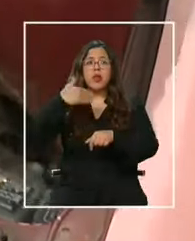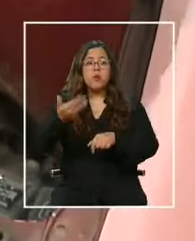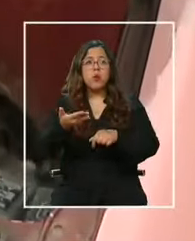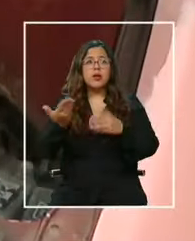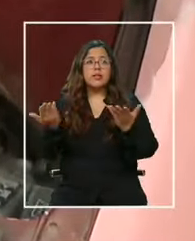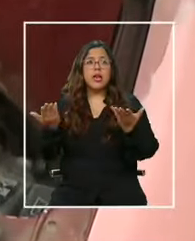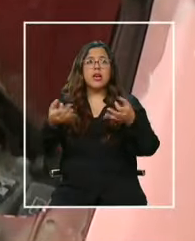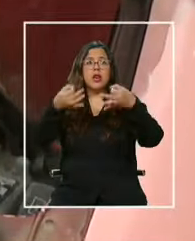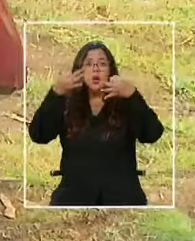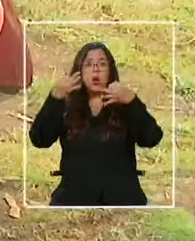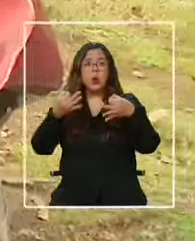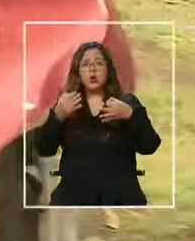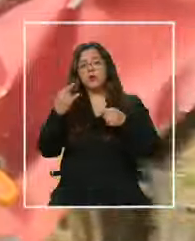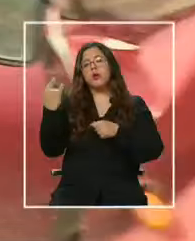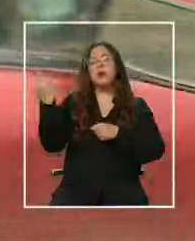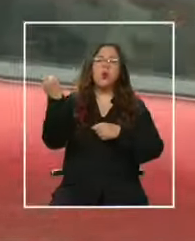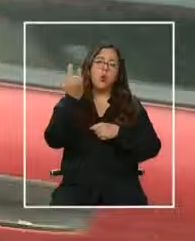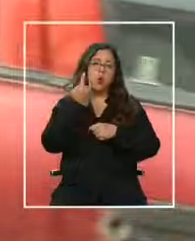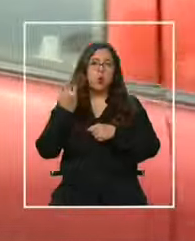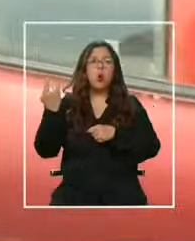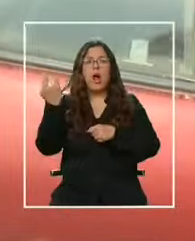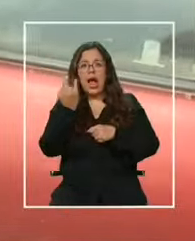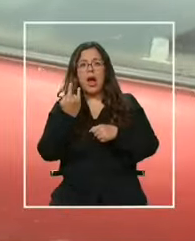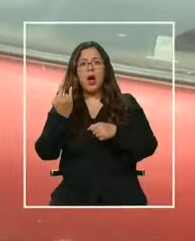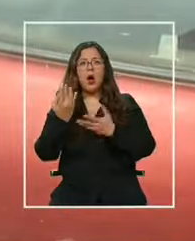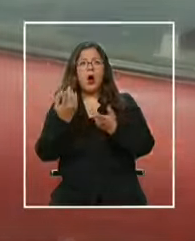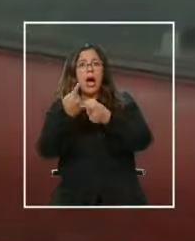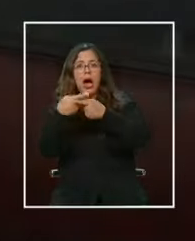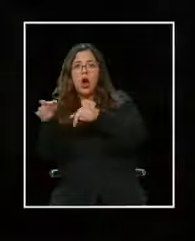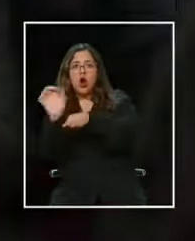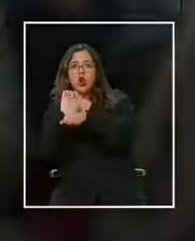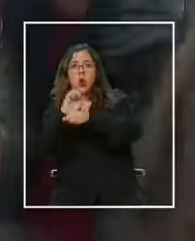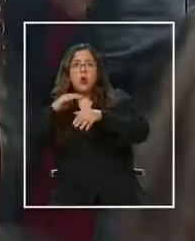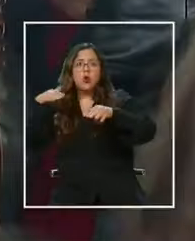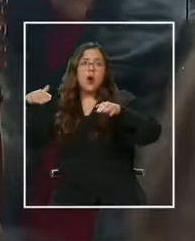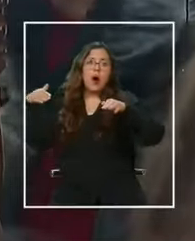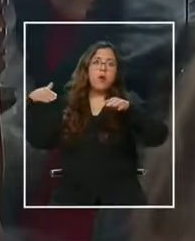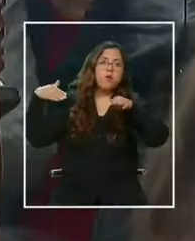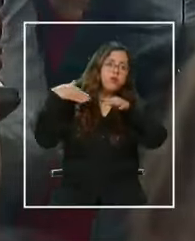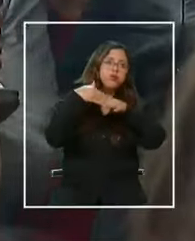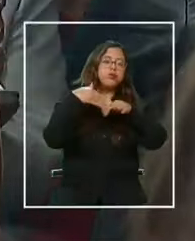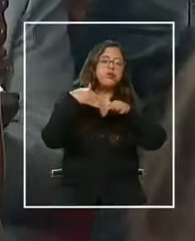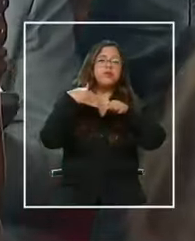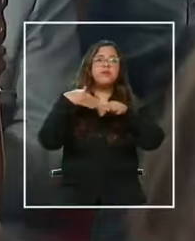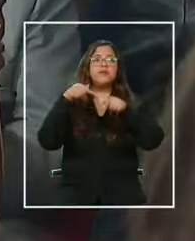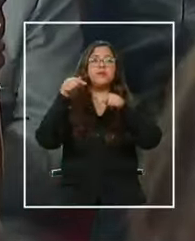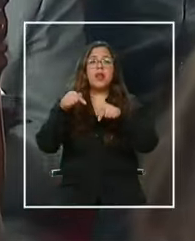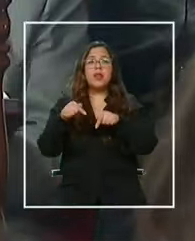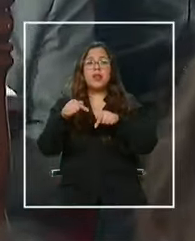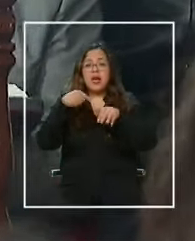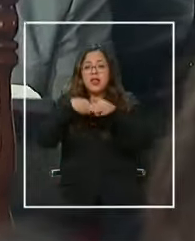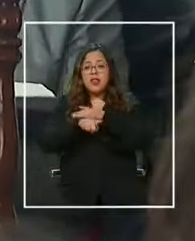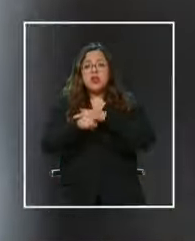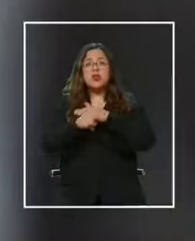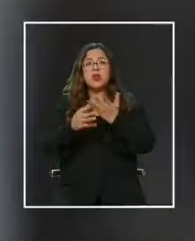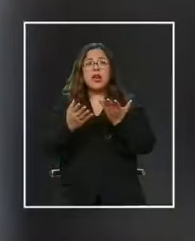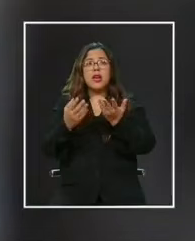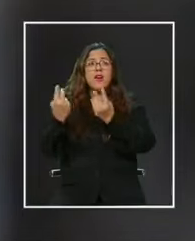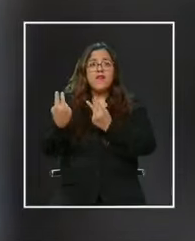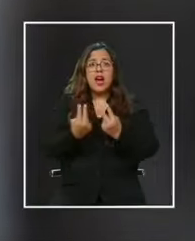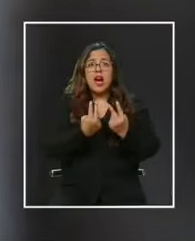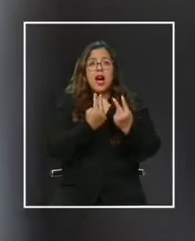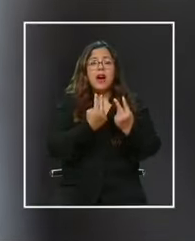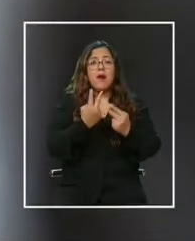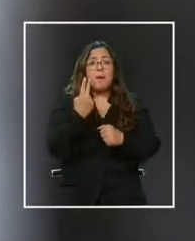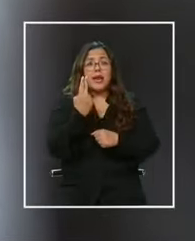después, impactaría en estado de ebriedad a un vehículo que circulaba por la ruta. En su interior viajaba una pareja con la